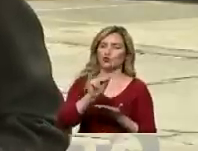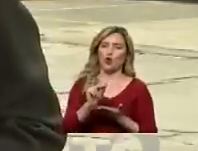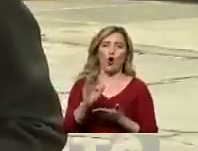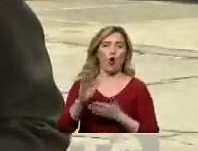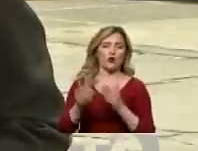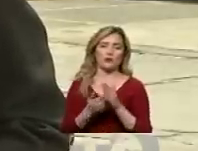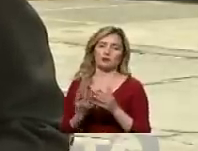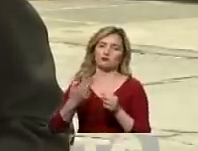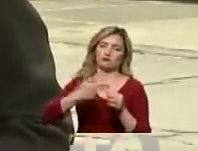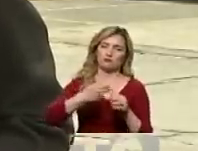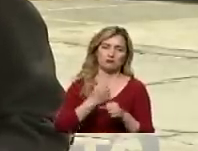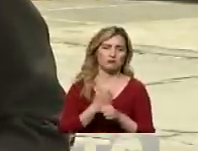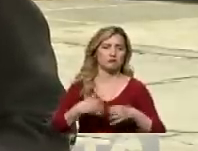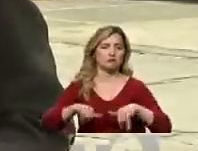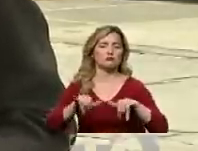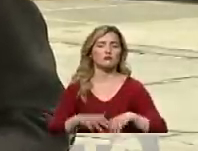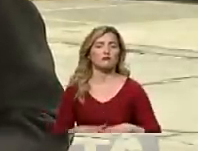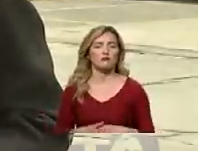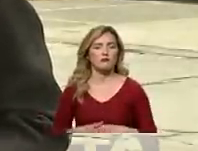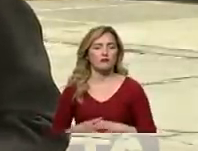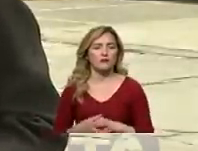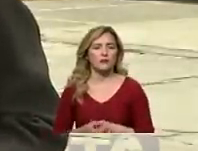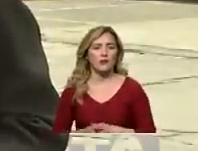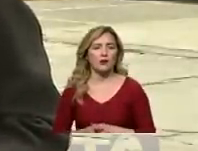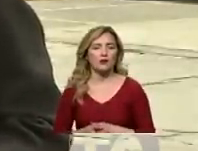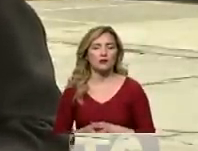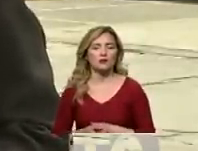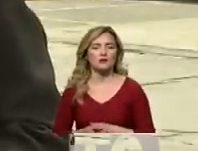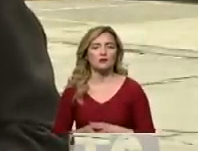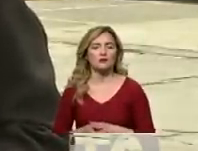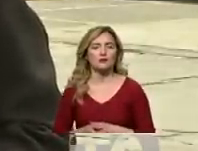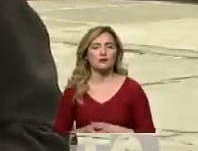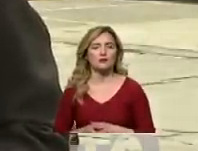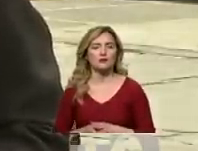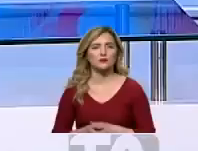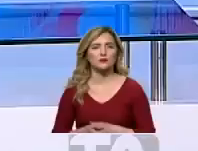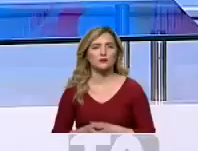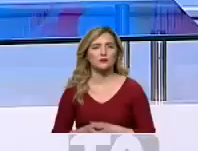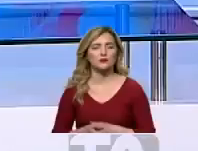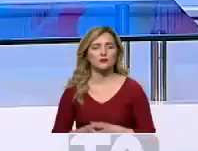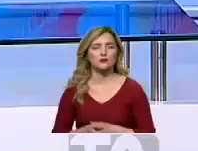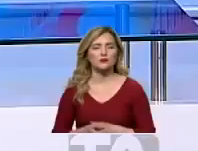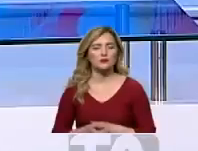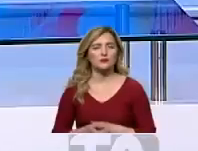pesa en su contra. En Quito, Fausto Yepes, 24 horas.